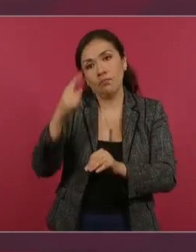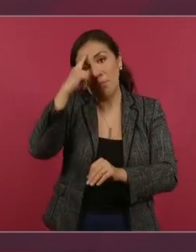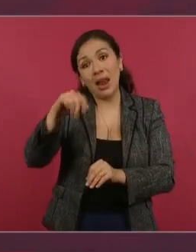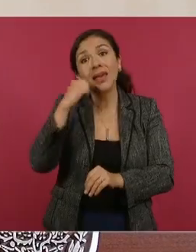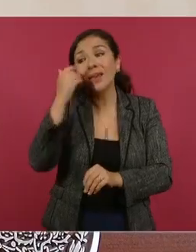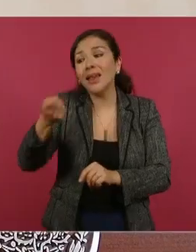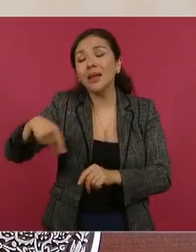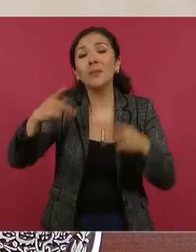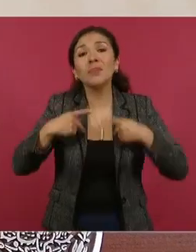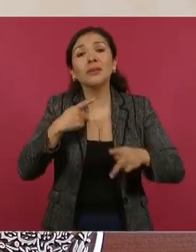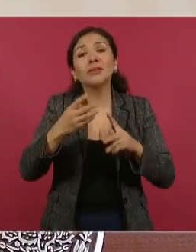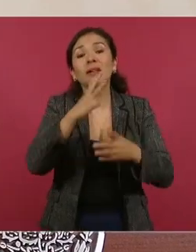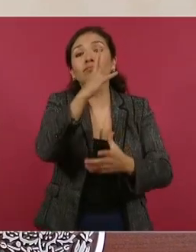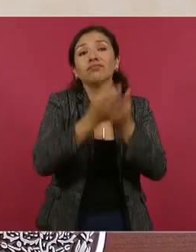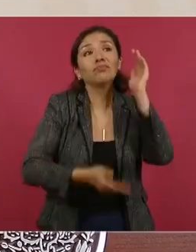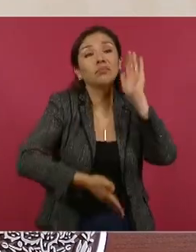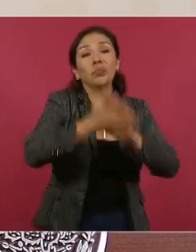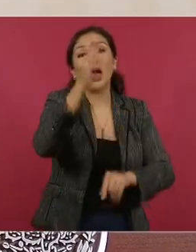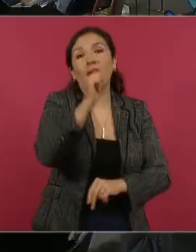el norte.